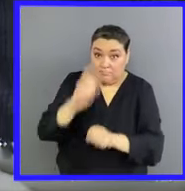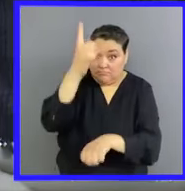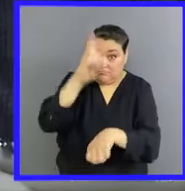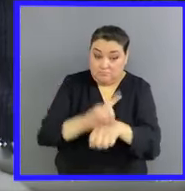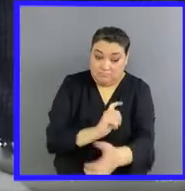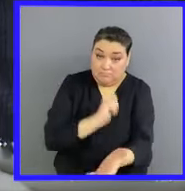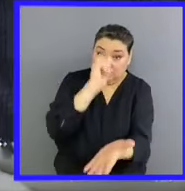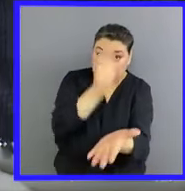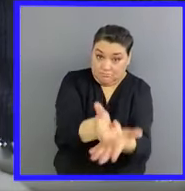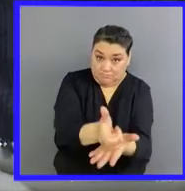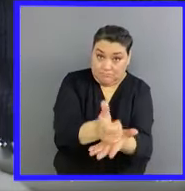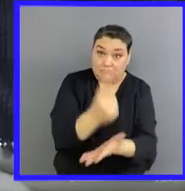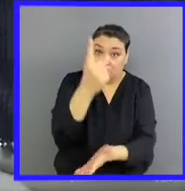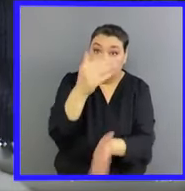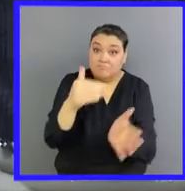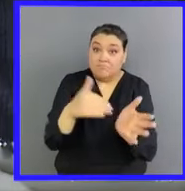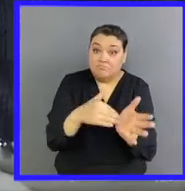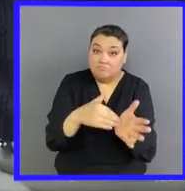de